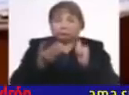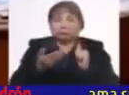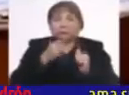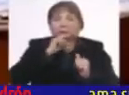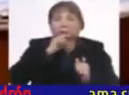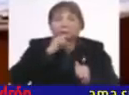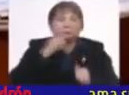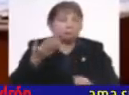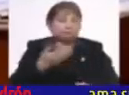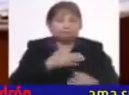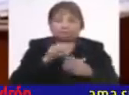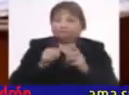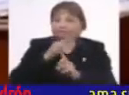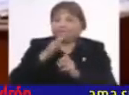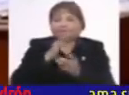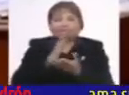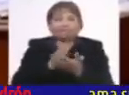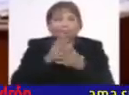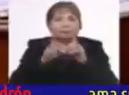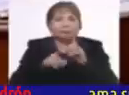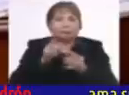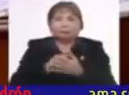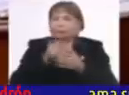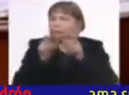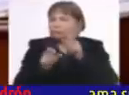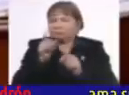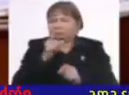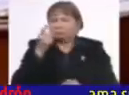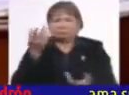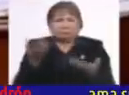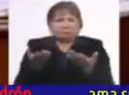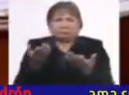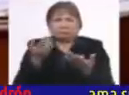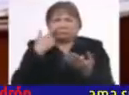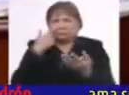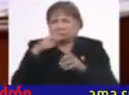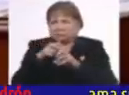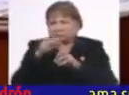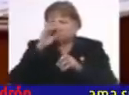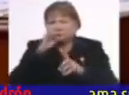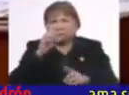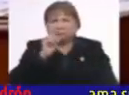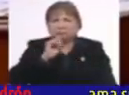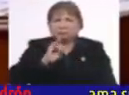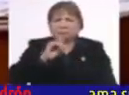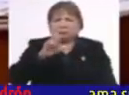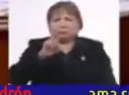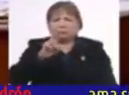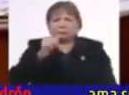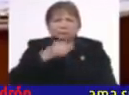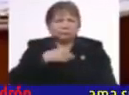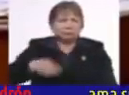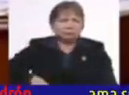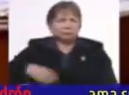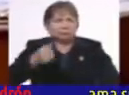primera dama involucrada en unos casos gente que no sé que no se le encuentra el señor silva que fue el